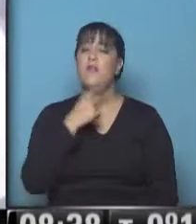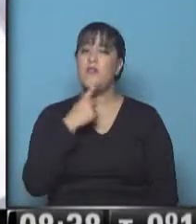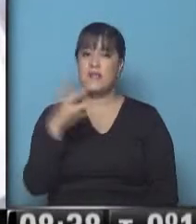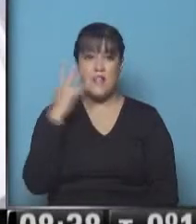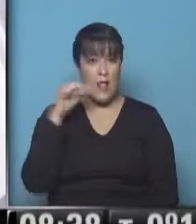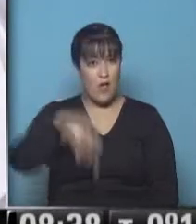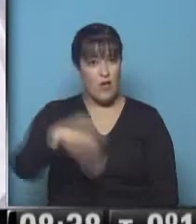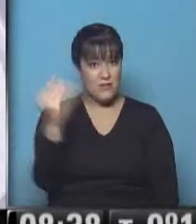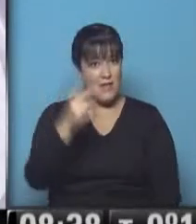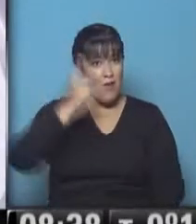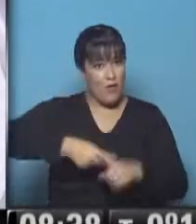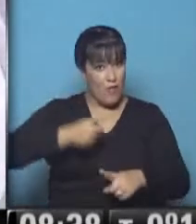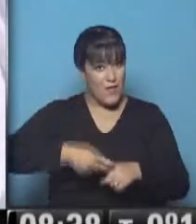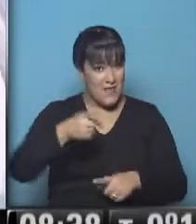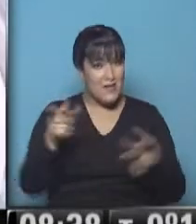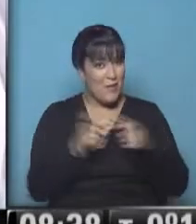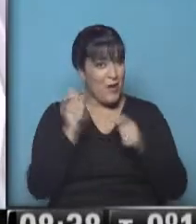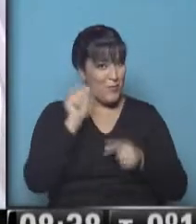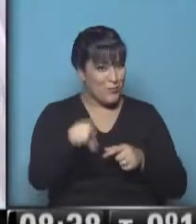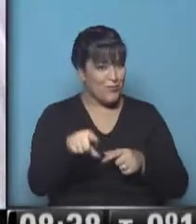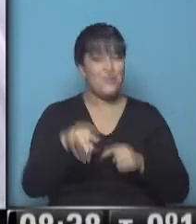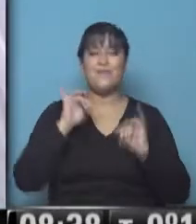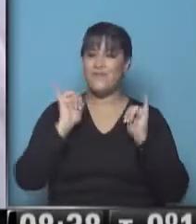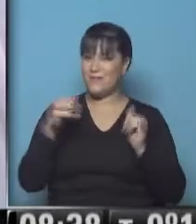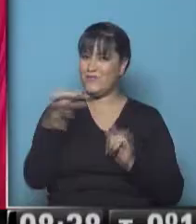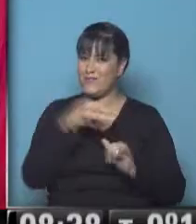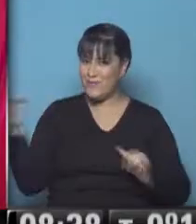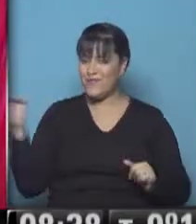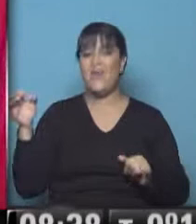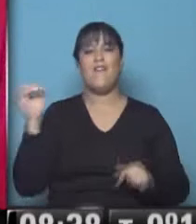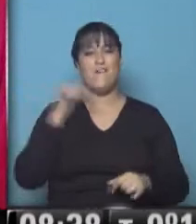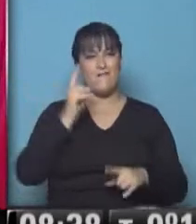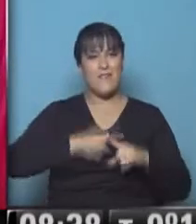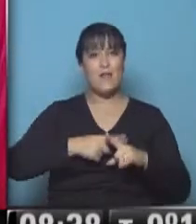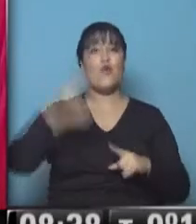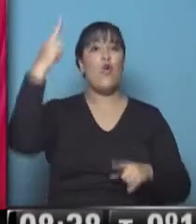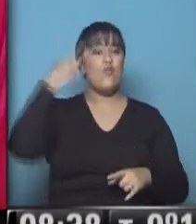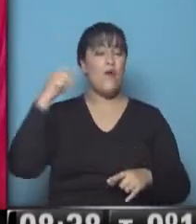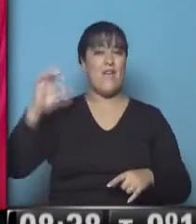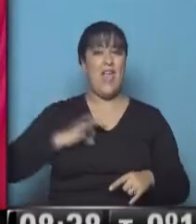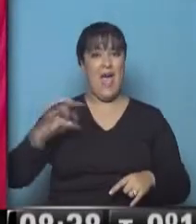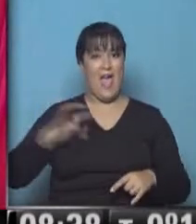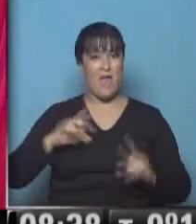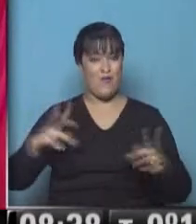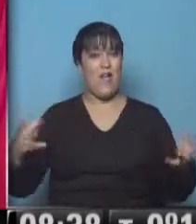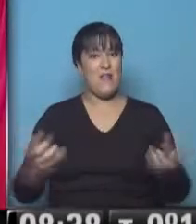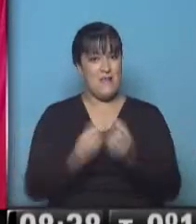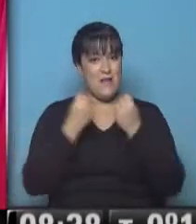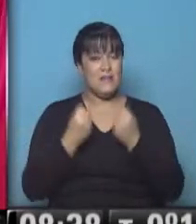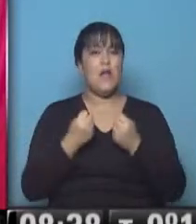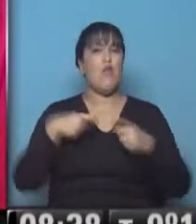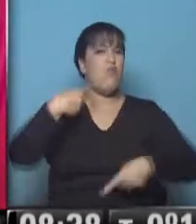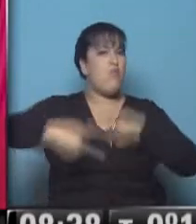fiesta este sábado en visión 7 internacional efectivamente vamos a estar cumplimos 9 años de programa ininterrumpido